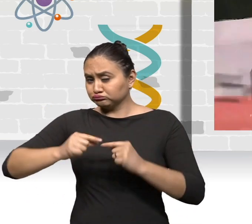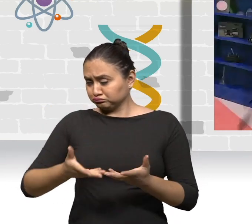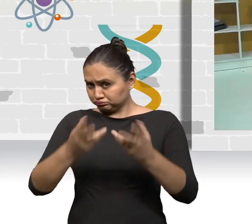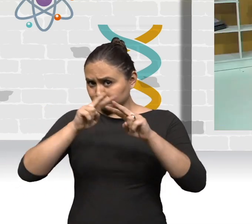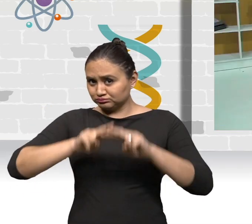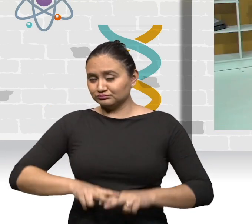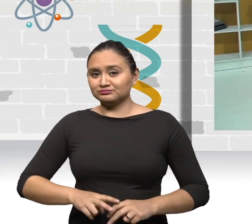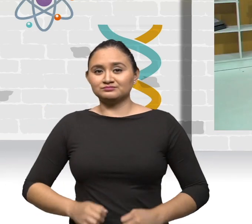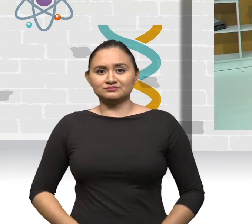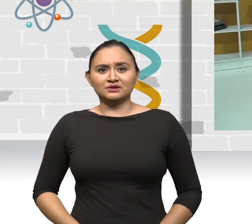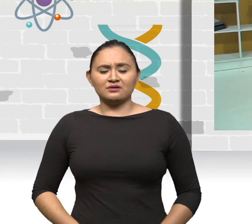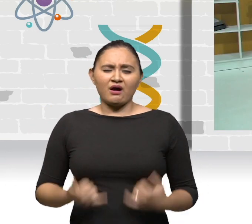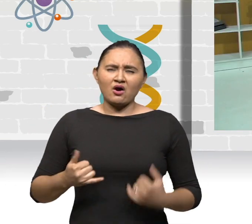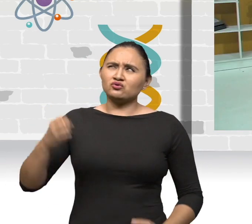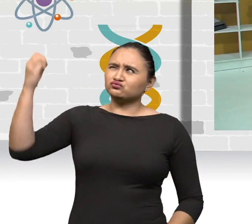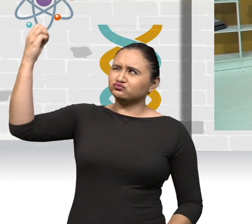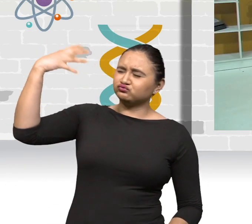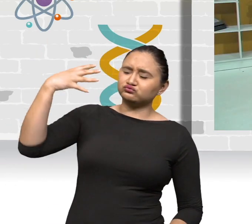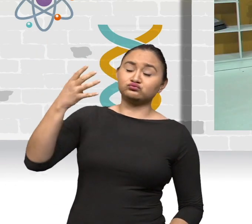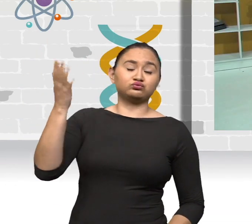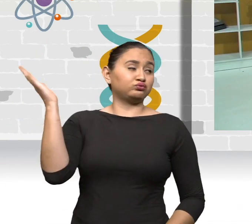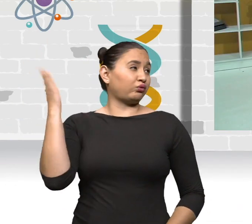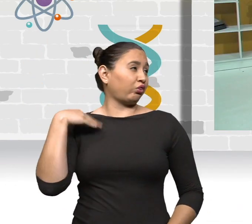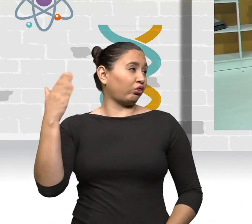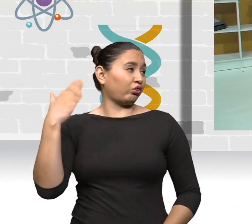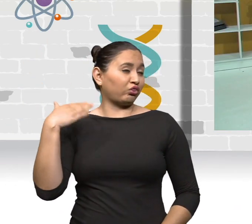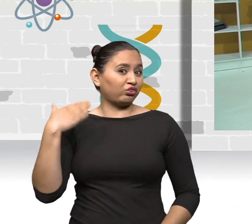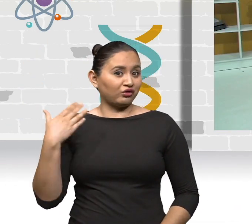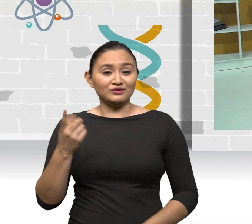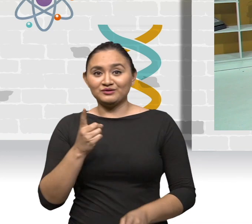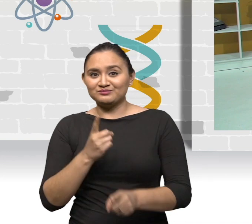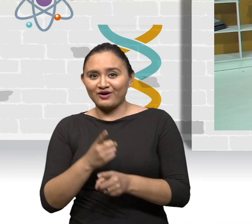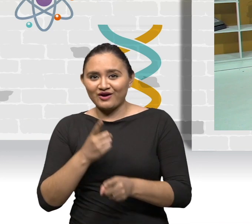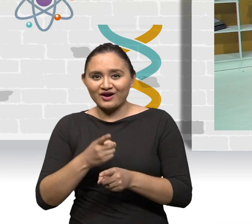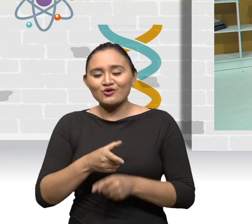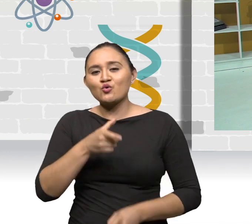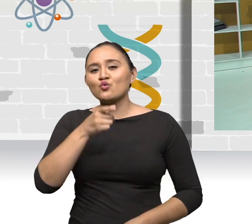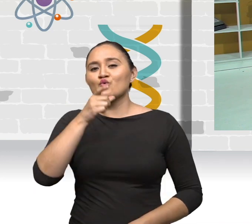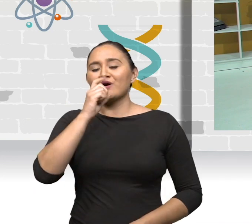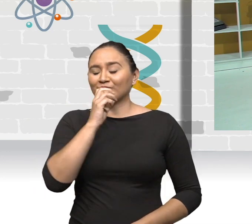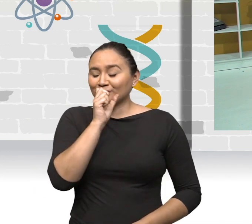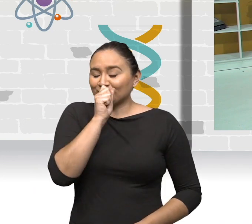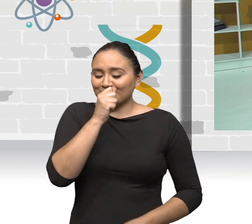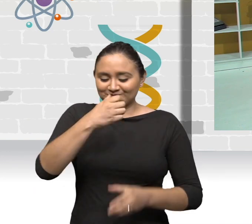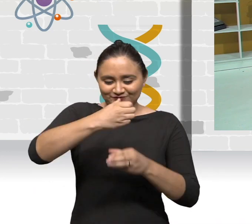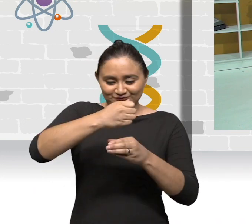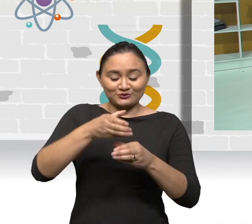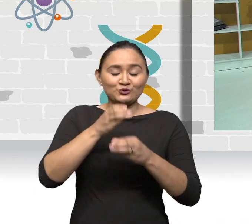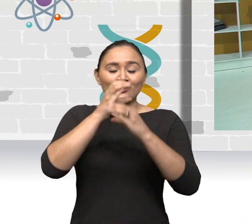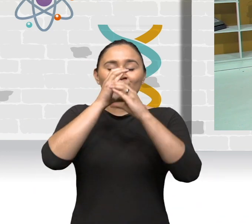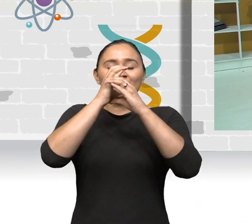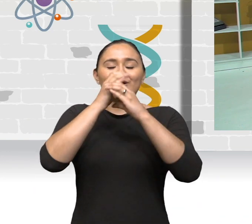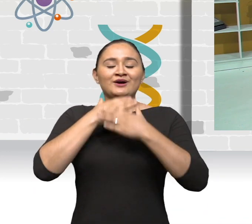química. Realmente está haciendo mucho calor, por eso me preparé una limonada para refrescarme.